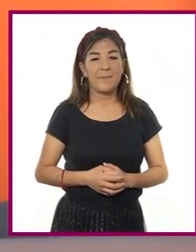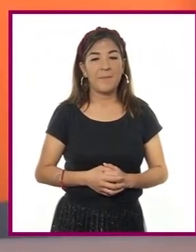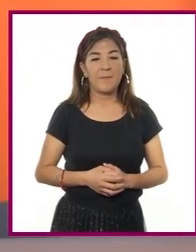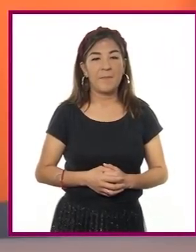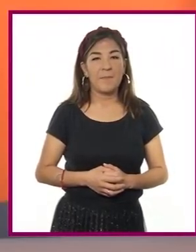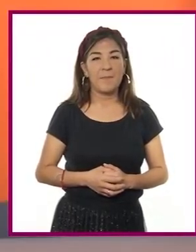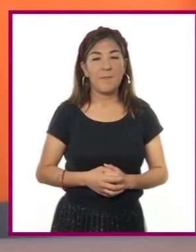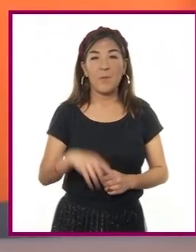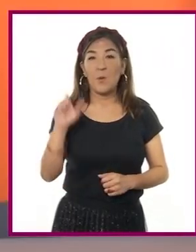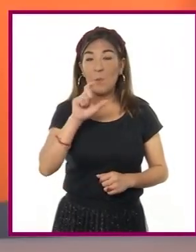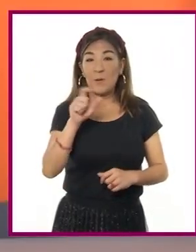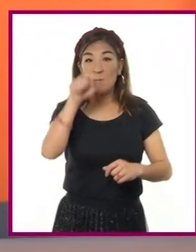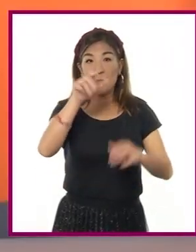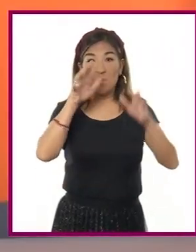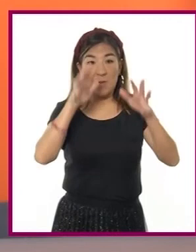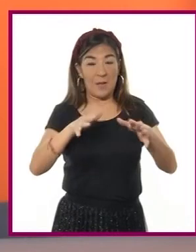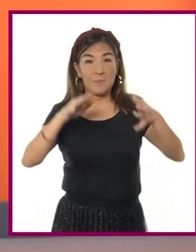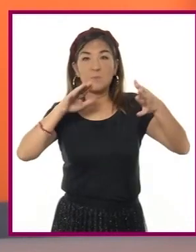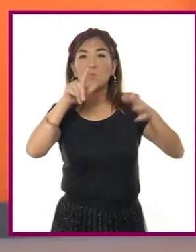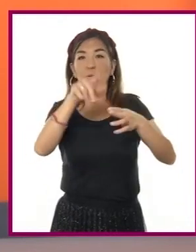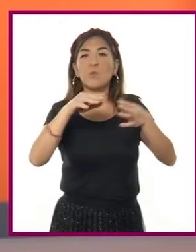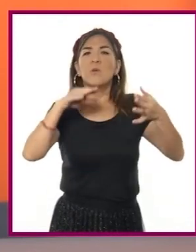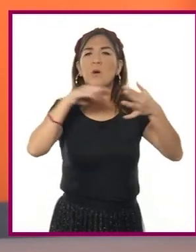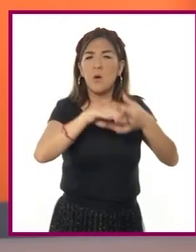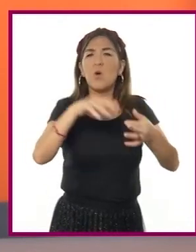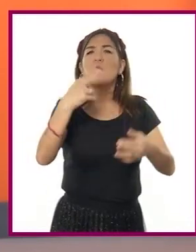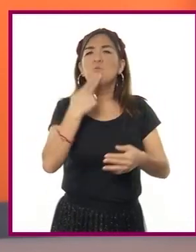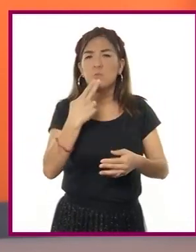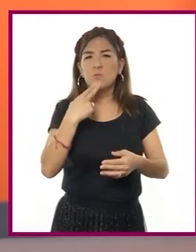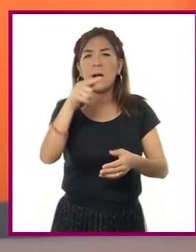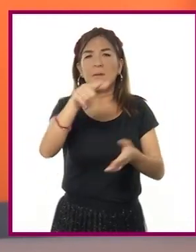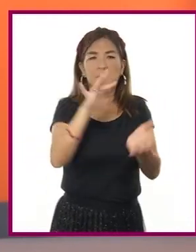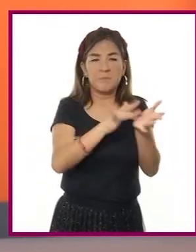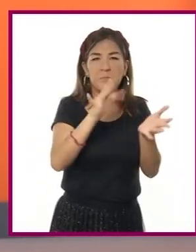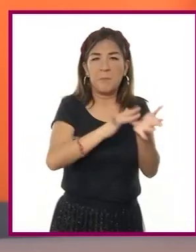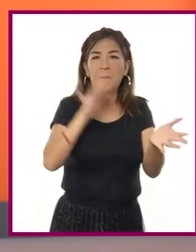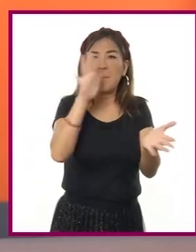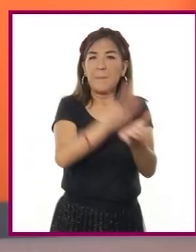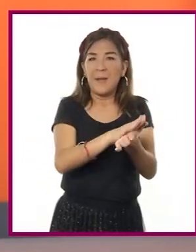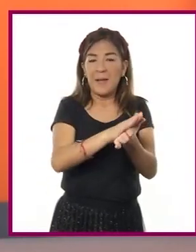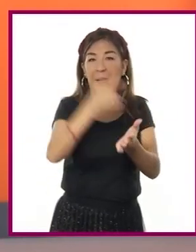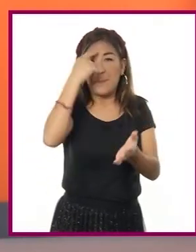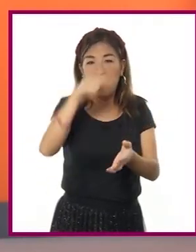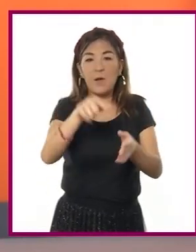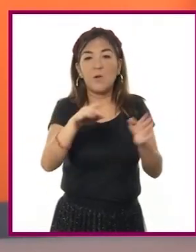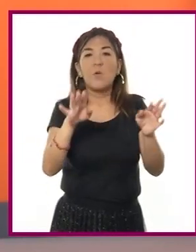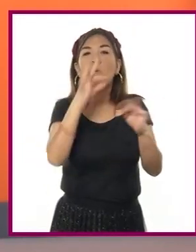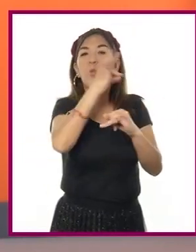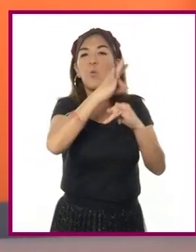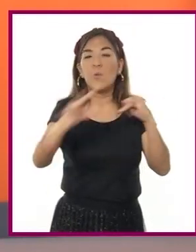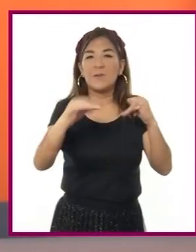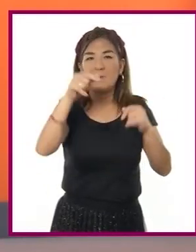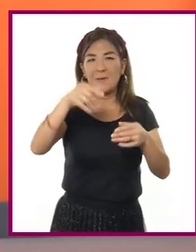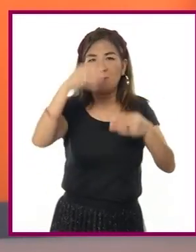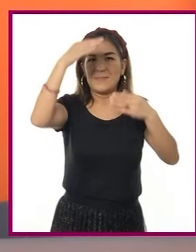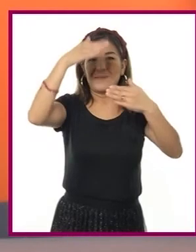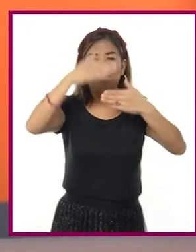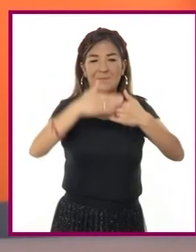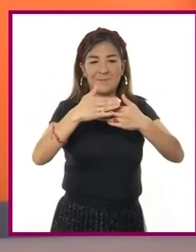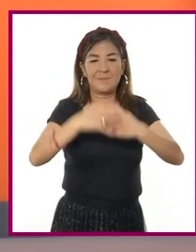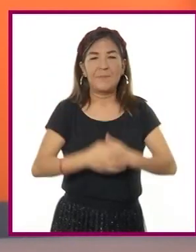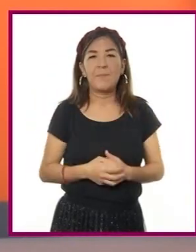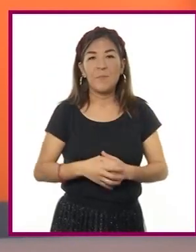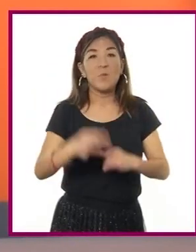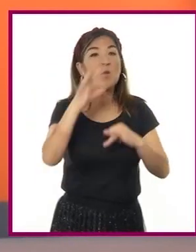Una vez en su lugar, se puede utilizar pegamento para unir el corte extra del último rectángulo.